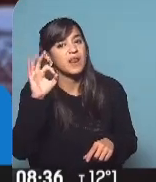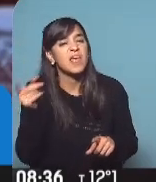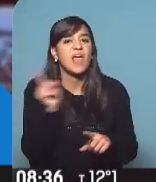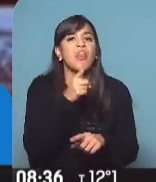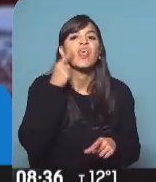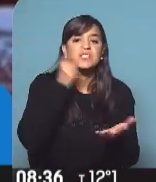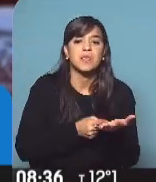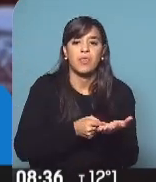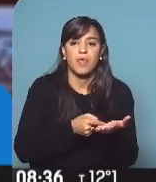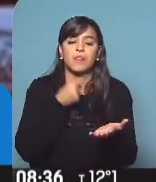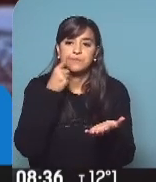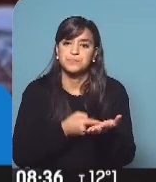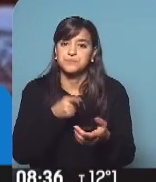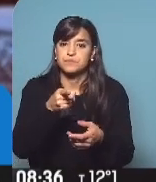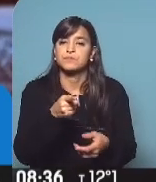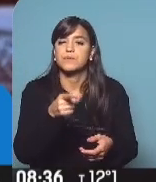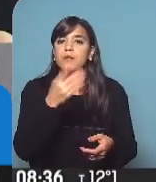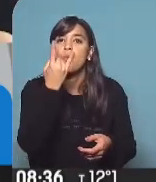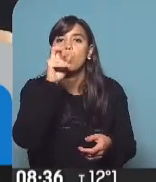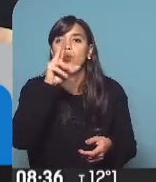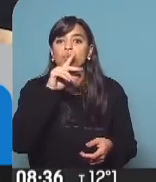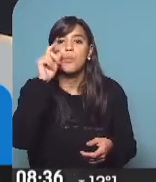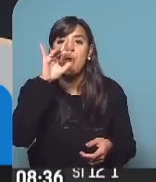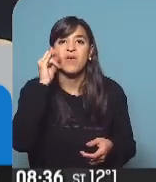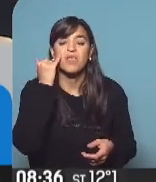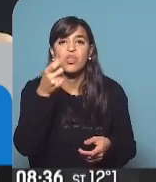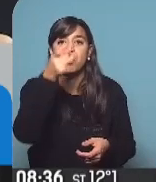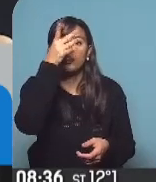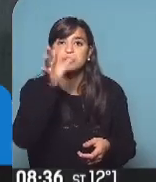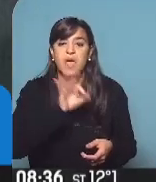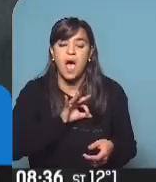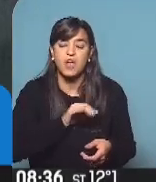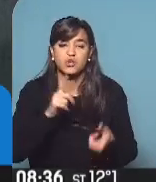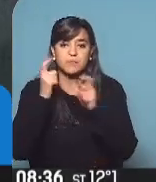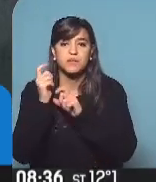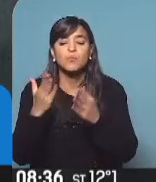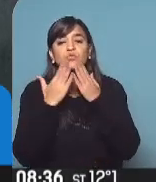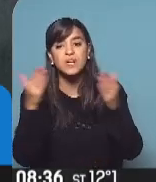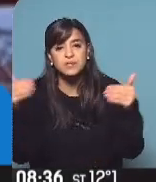y bueno en eso tiene 12 años de experiencia señora muchísimas gracias por haber venido gracias a usted